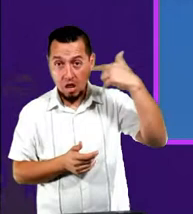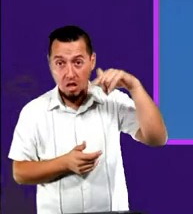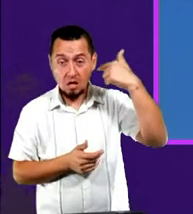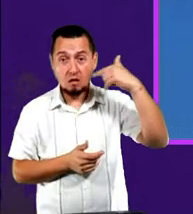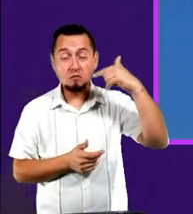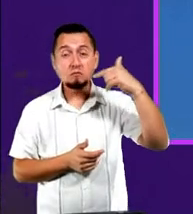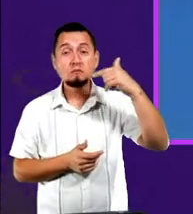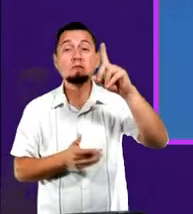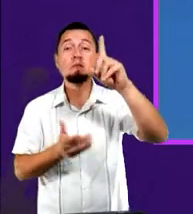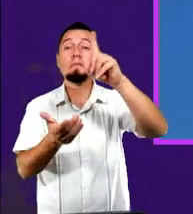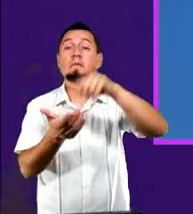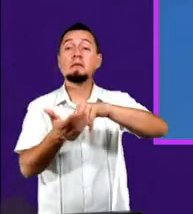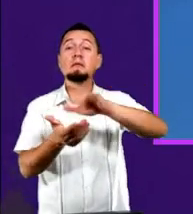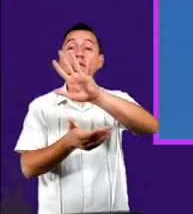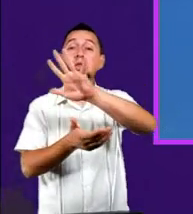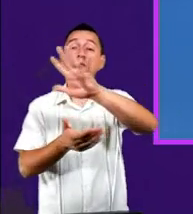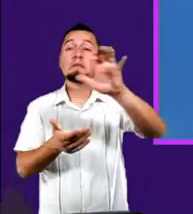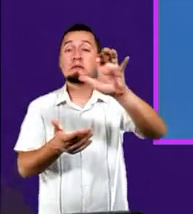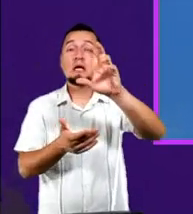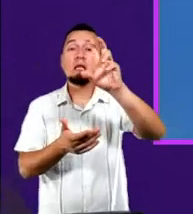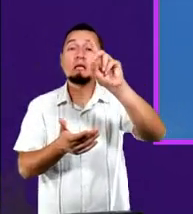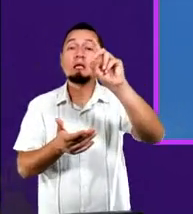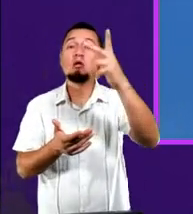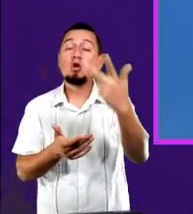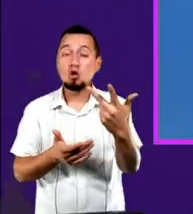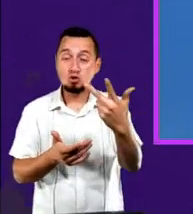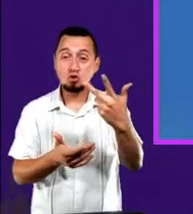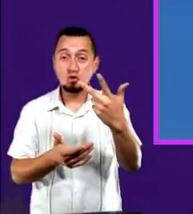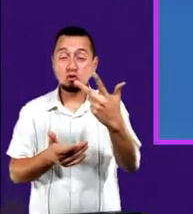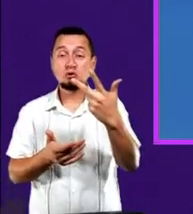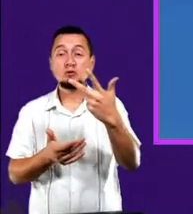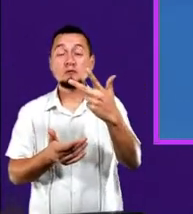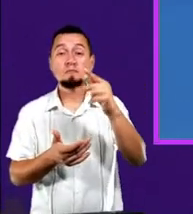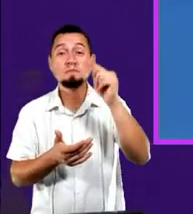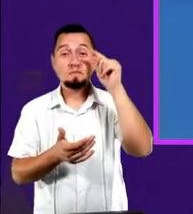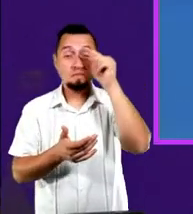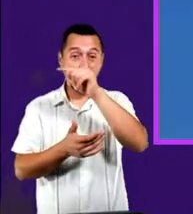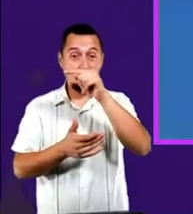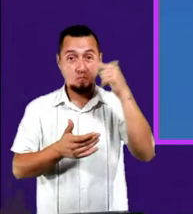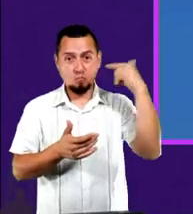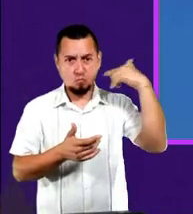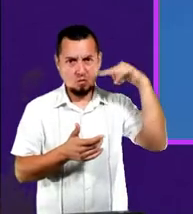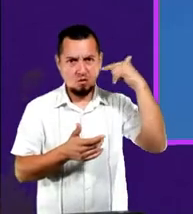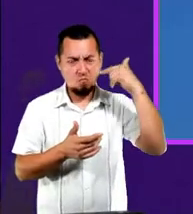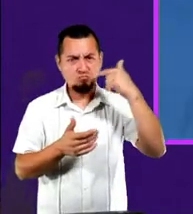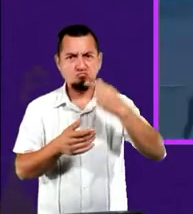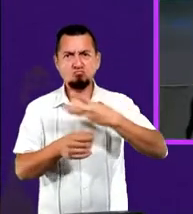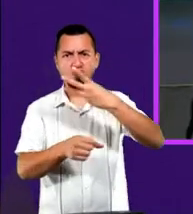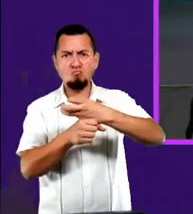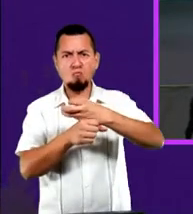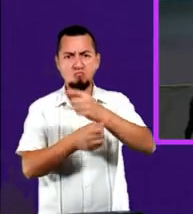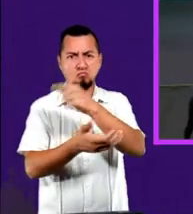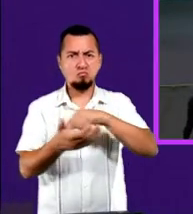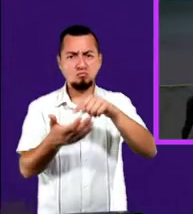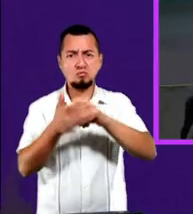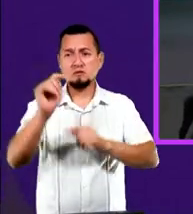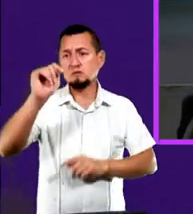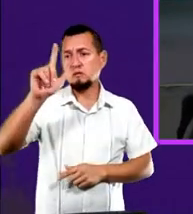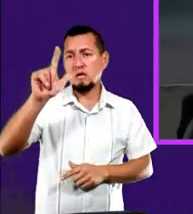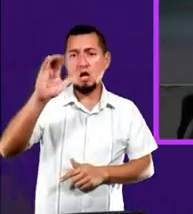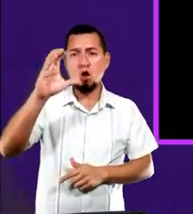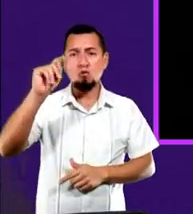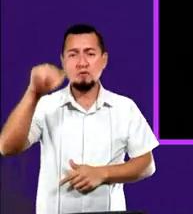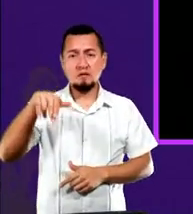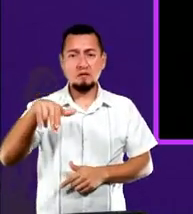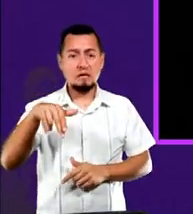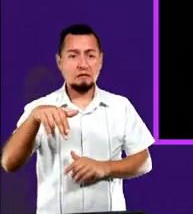1538, cuando Guadalajara estaba en su tercera sede en Tlacotán, aquí al otro lado de la barranca, en Ixtlahuacán